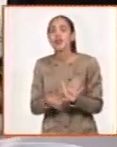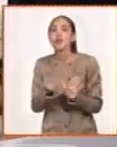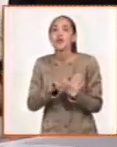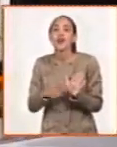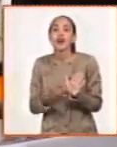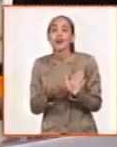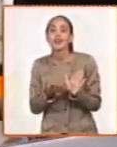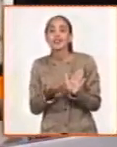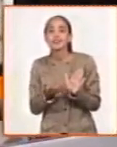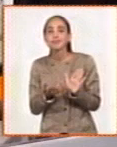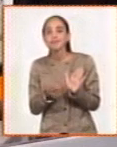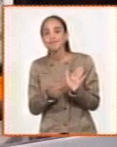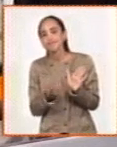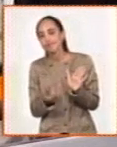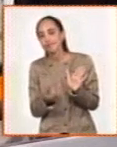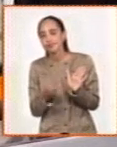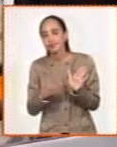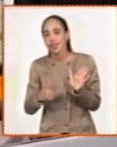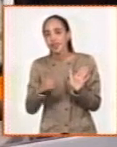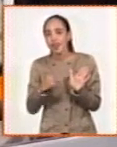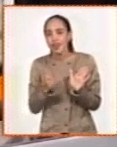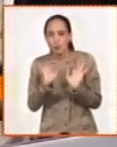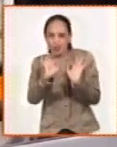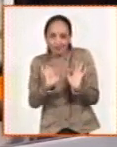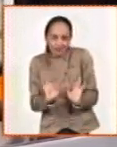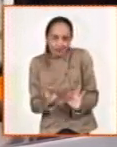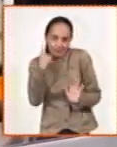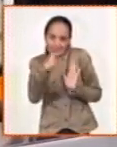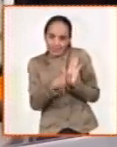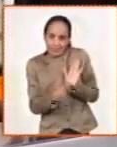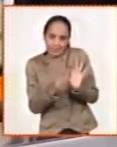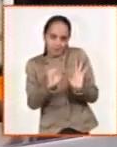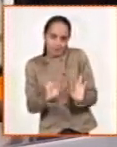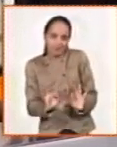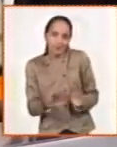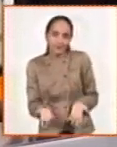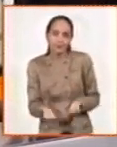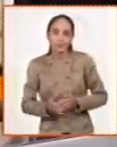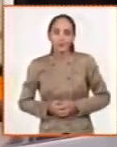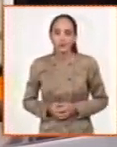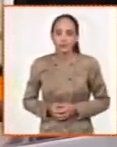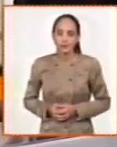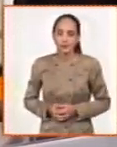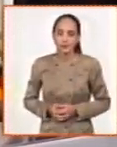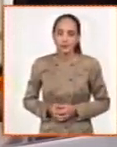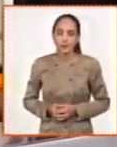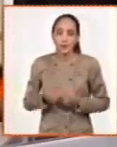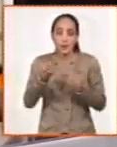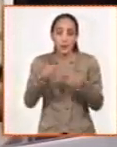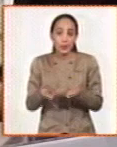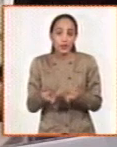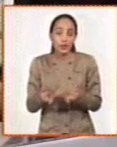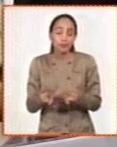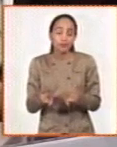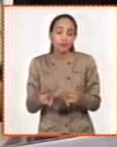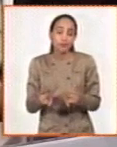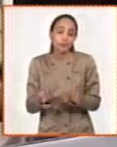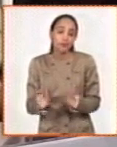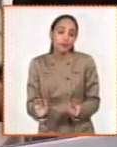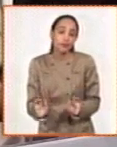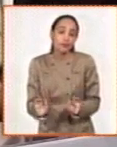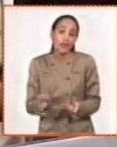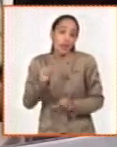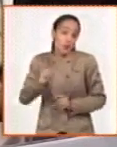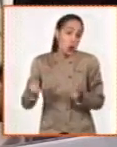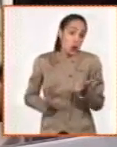toque muy particular. Ha sido sin duda años de lucha, pero bueno, el que no lucha no